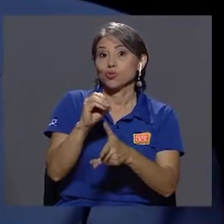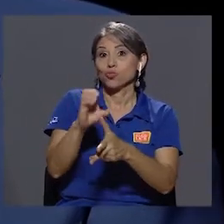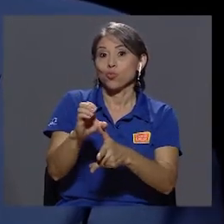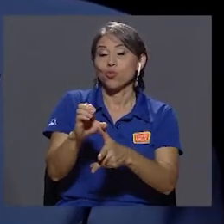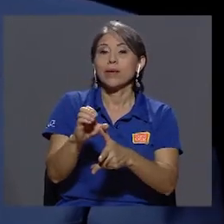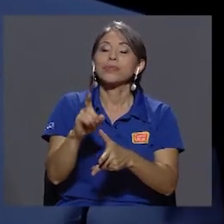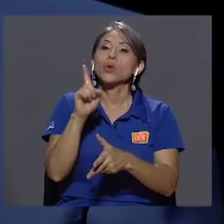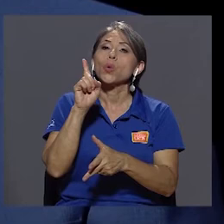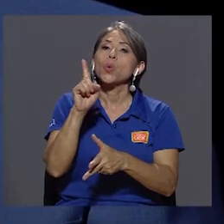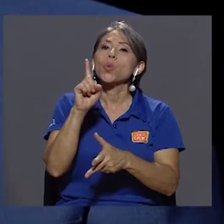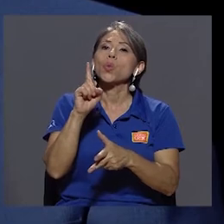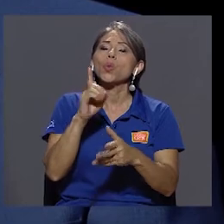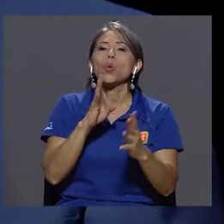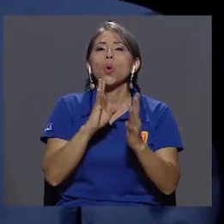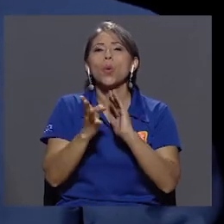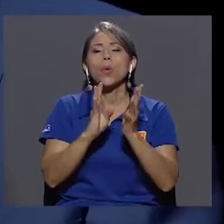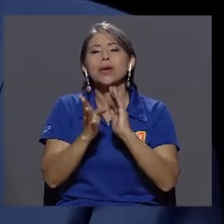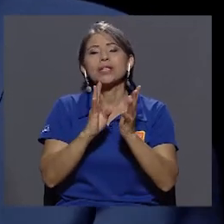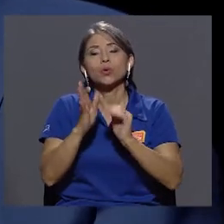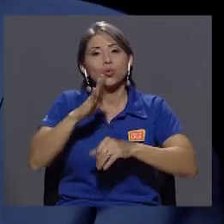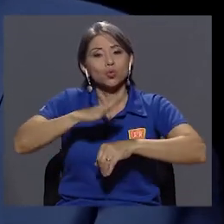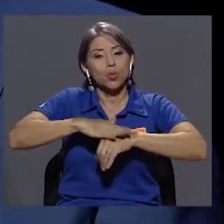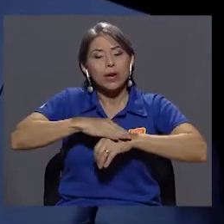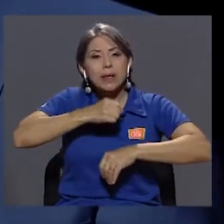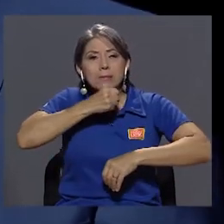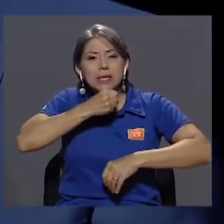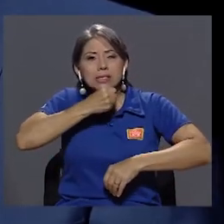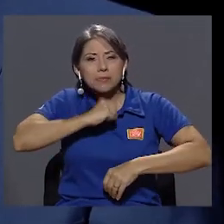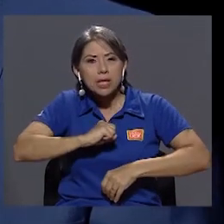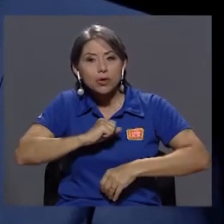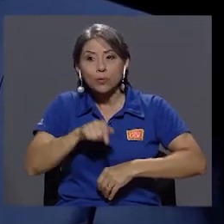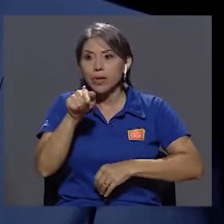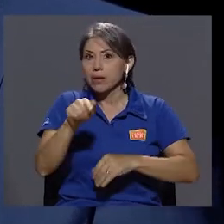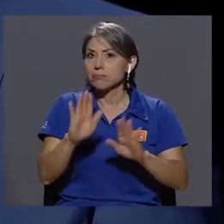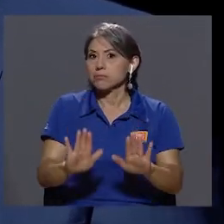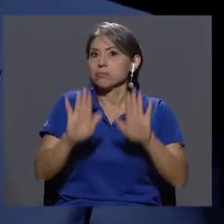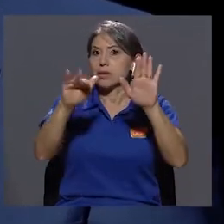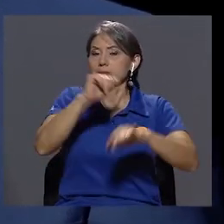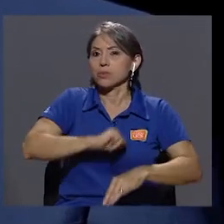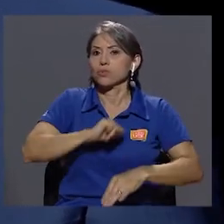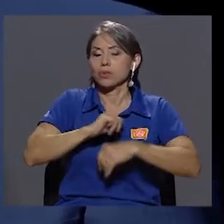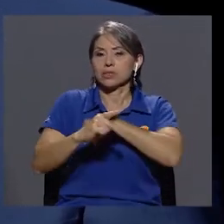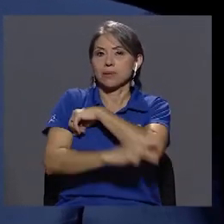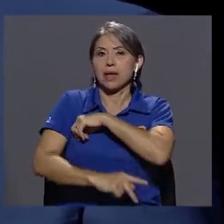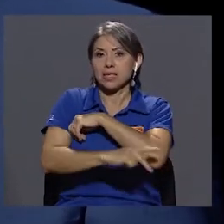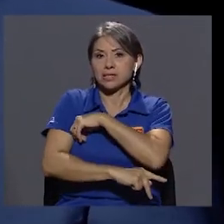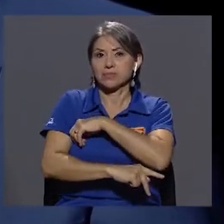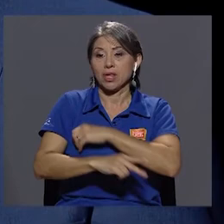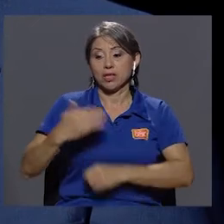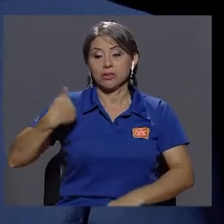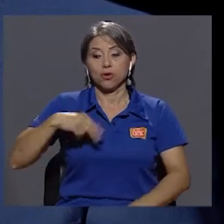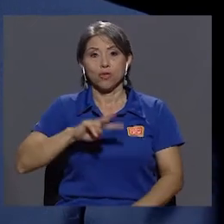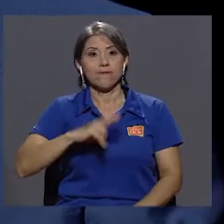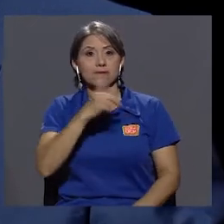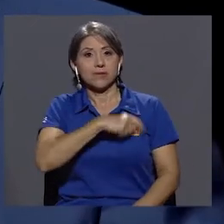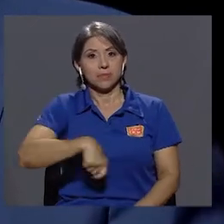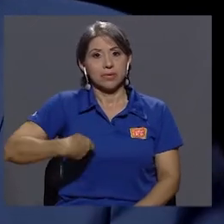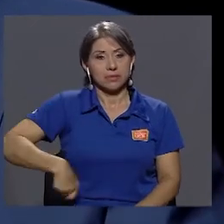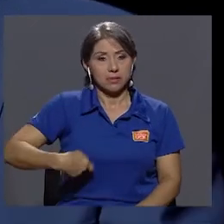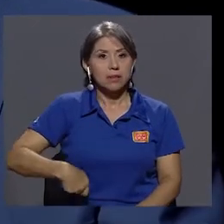conversatorio sobre envejecimiento y van a estar las máximas autoridades el país va a estar de presidente la república